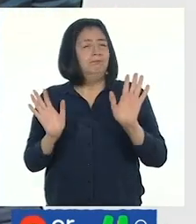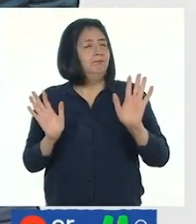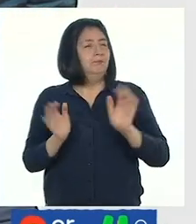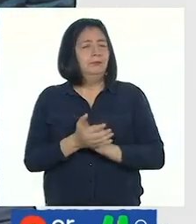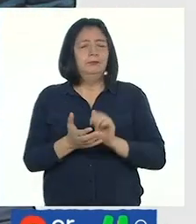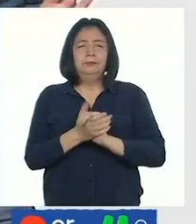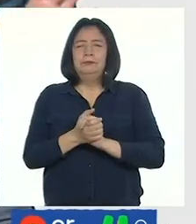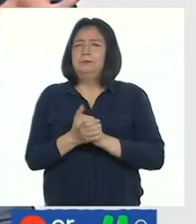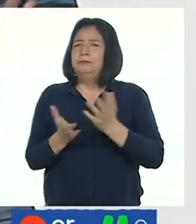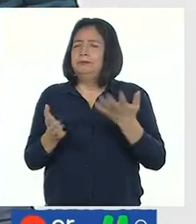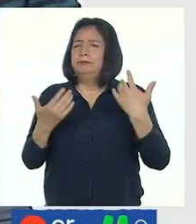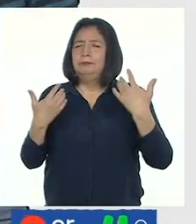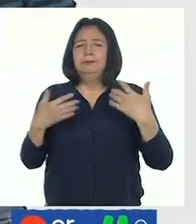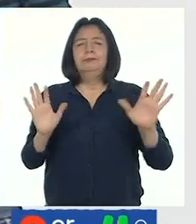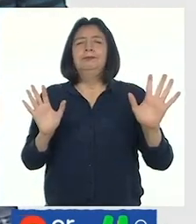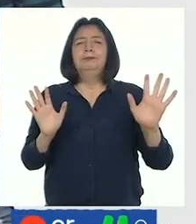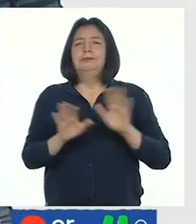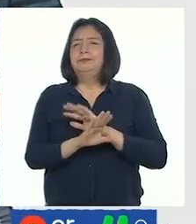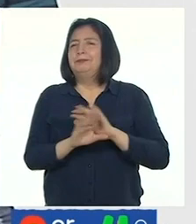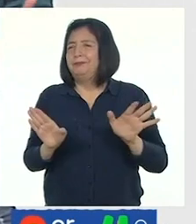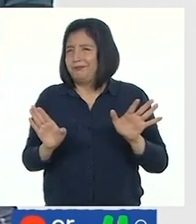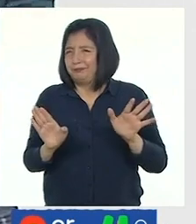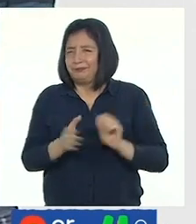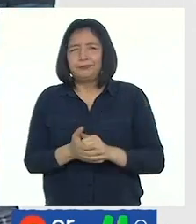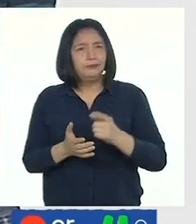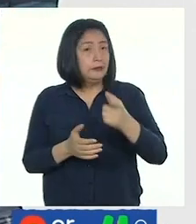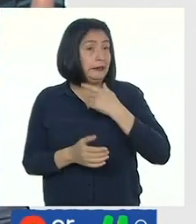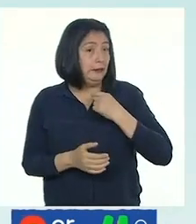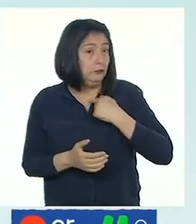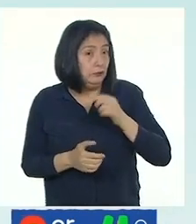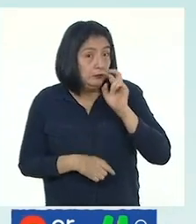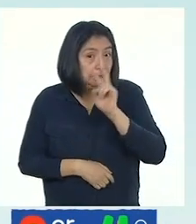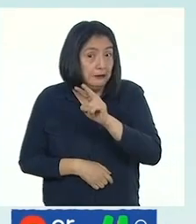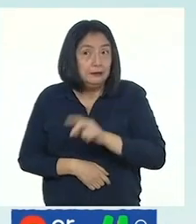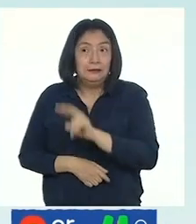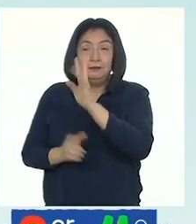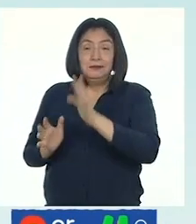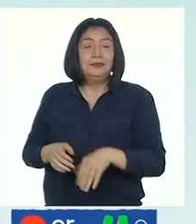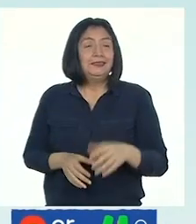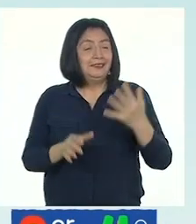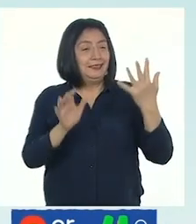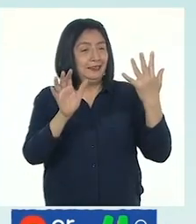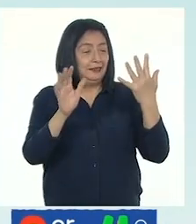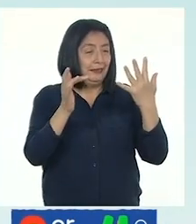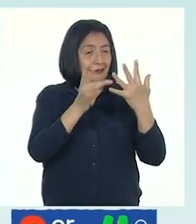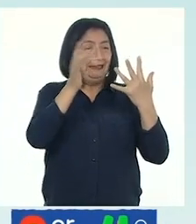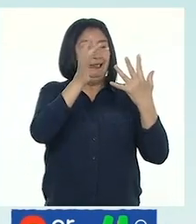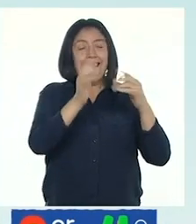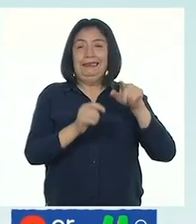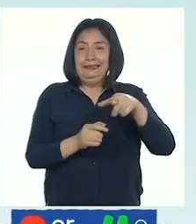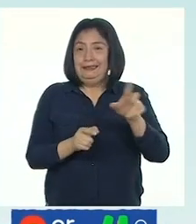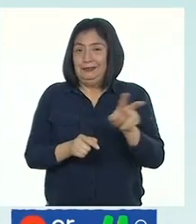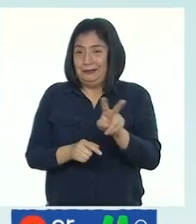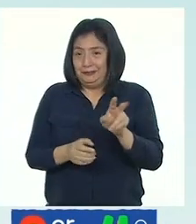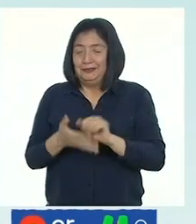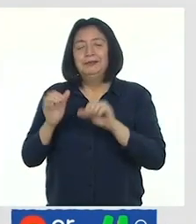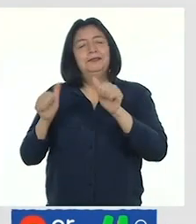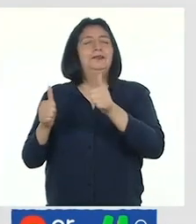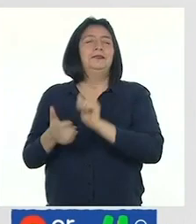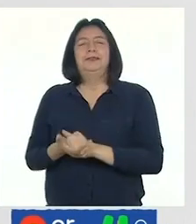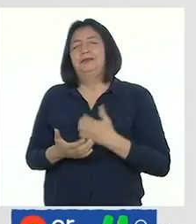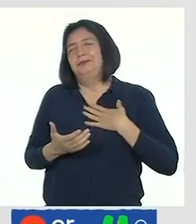Bueno, amigas y amigos, eso ha sido todo por hoy. ¿Les gustó ver a Vera, Tito y Héctor? ¿Sí? A mí